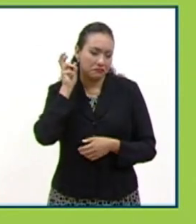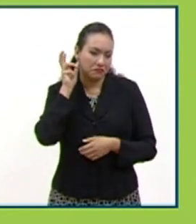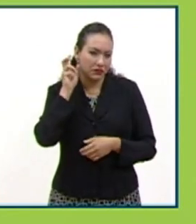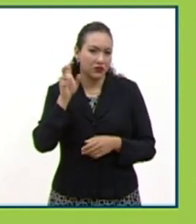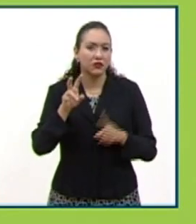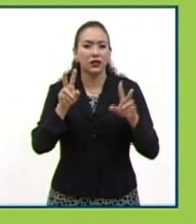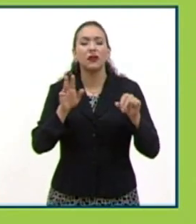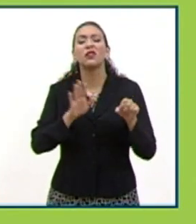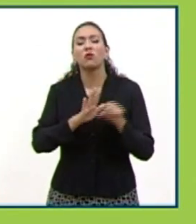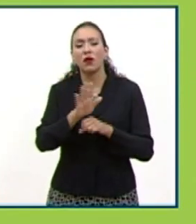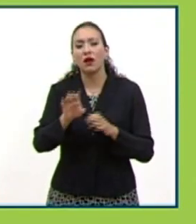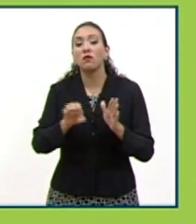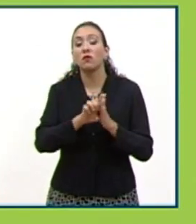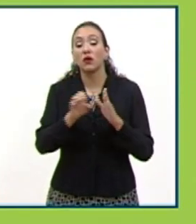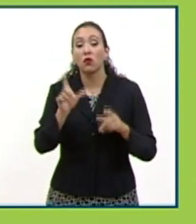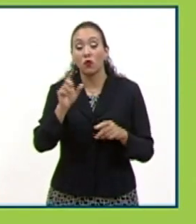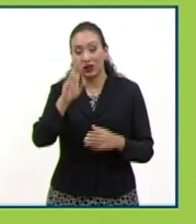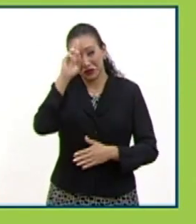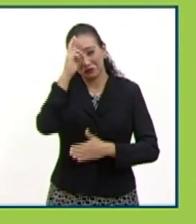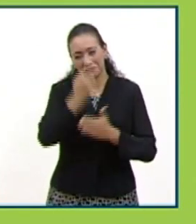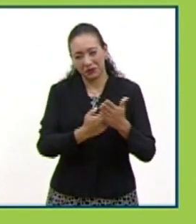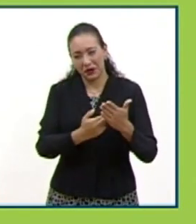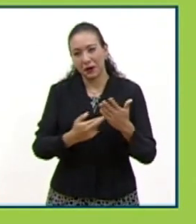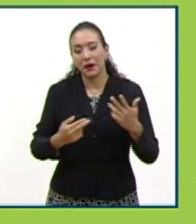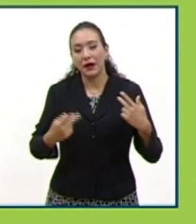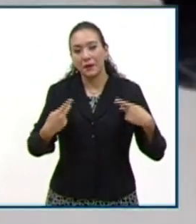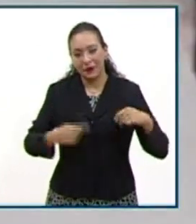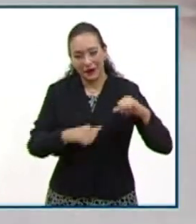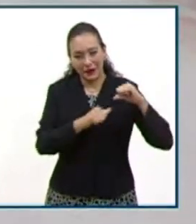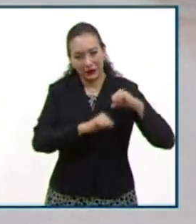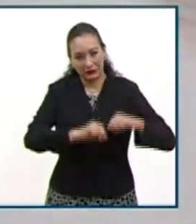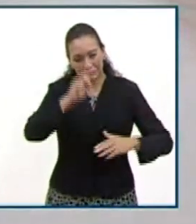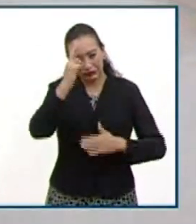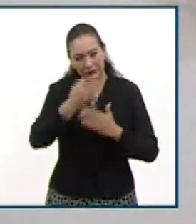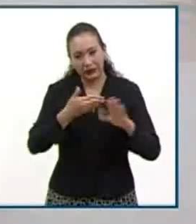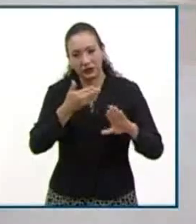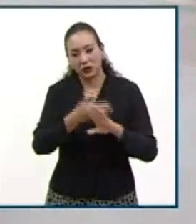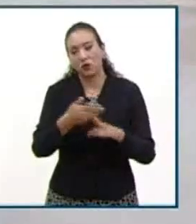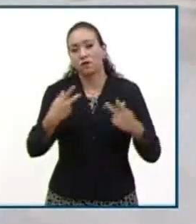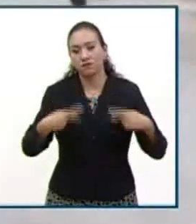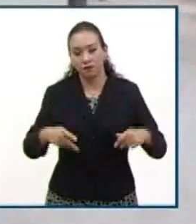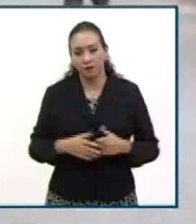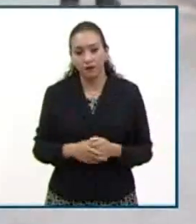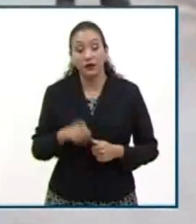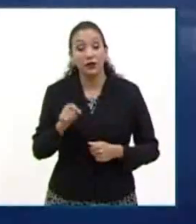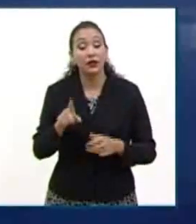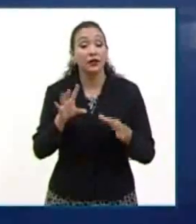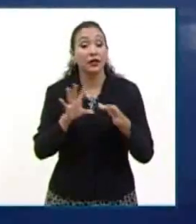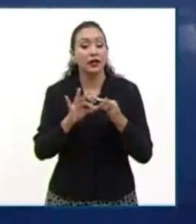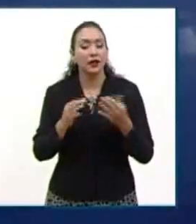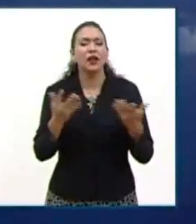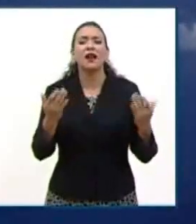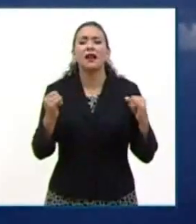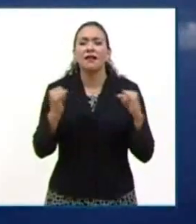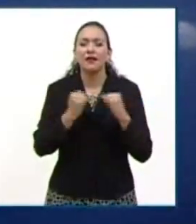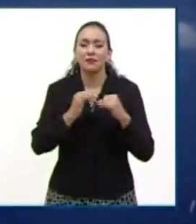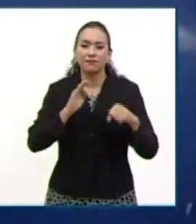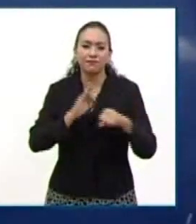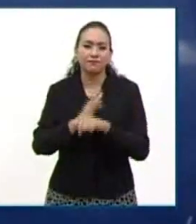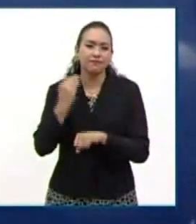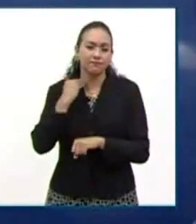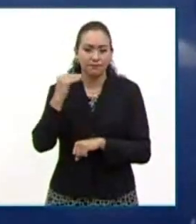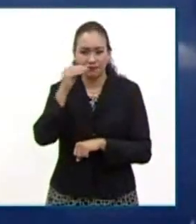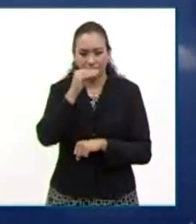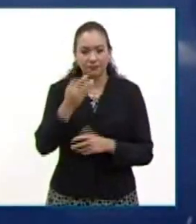maltrato perpetrados por autoridades. Además, relata las funciones que lleva a cabo el Instituto Federal de la Defensoría Pública